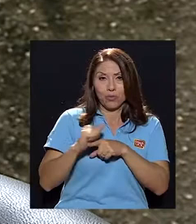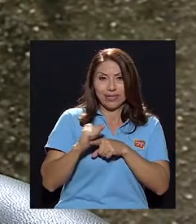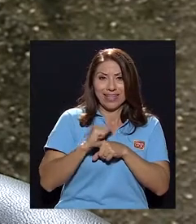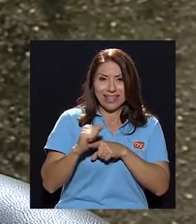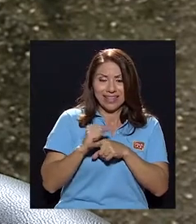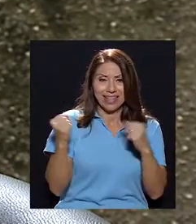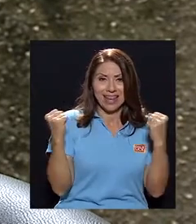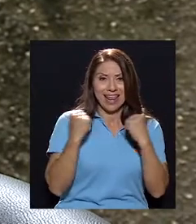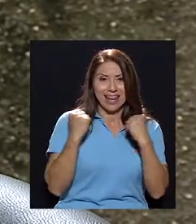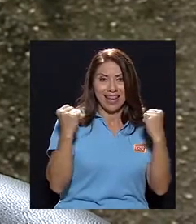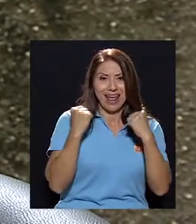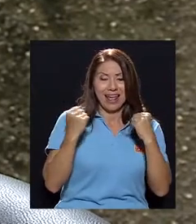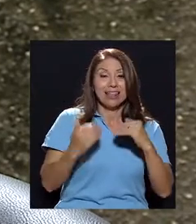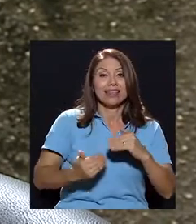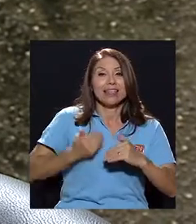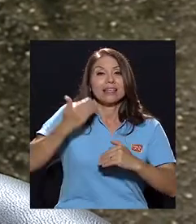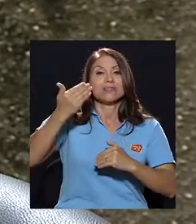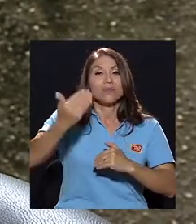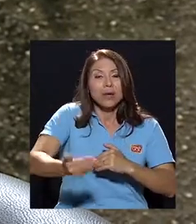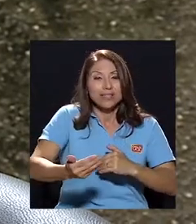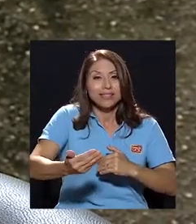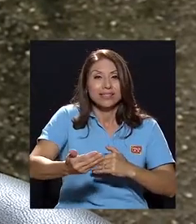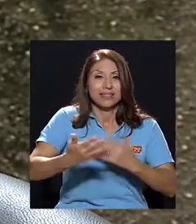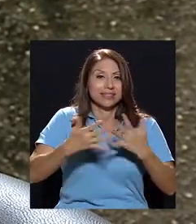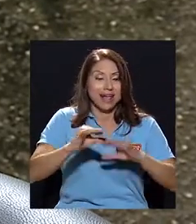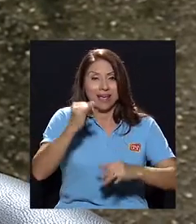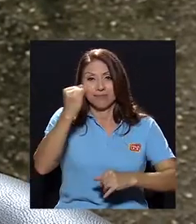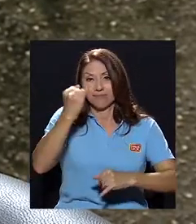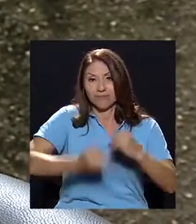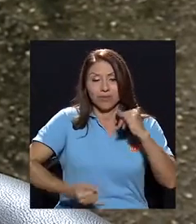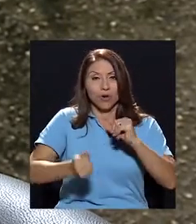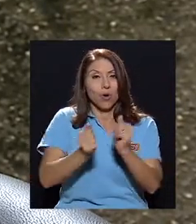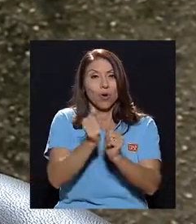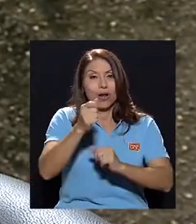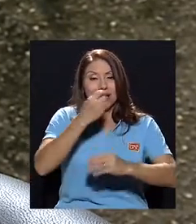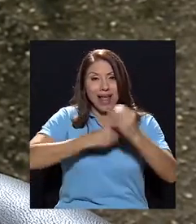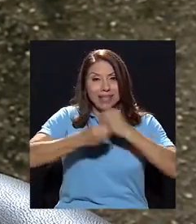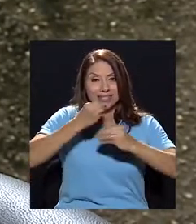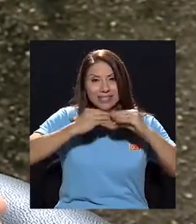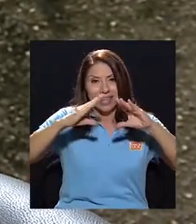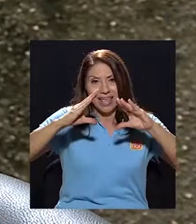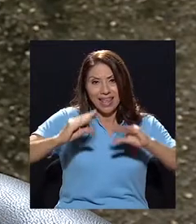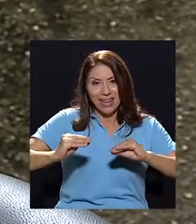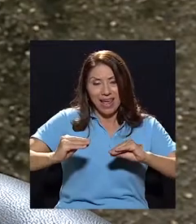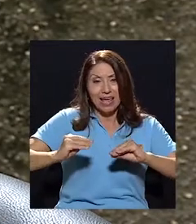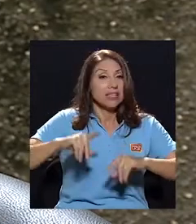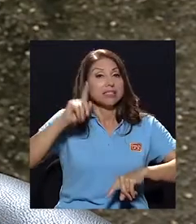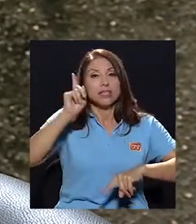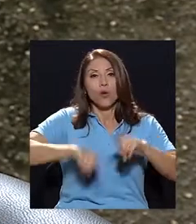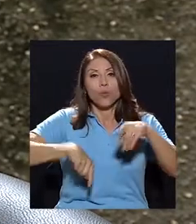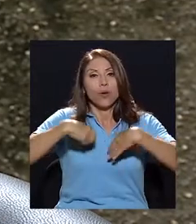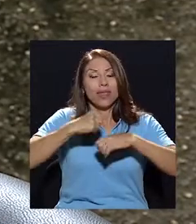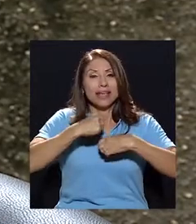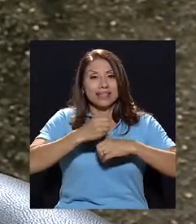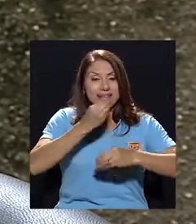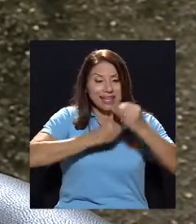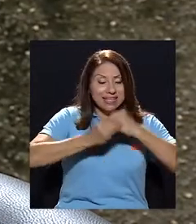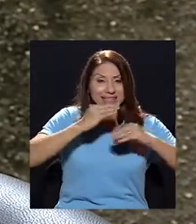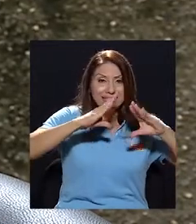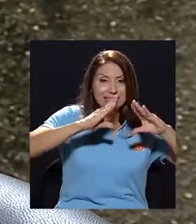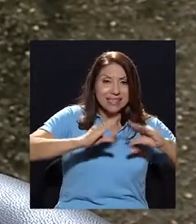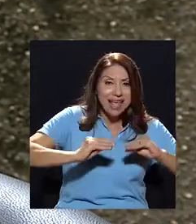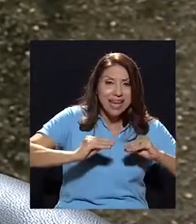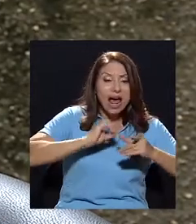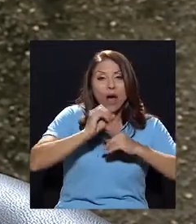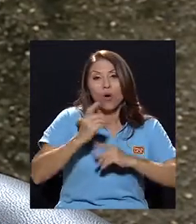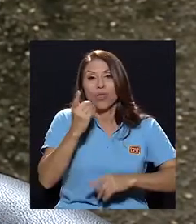entrenar, ojalá sea la cena, ¿verdad? Y si no pueden hacer la cena o el desayuno en ese lapso, se recomienda una merienda de